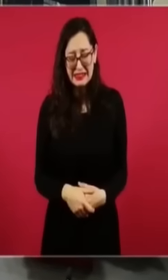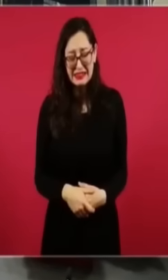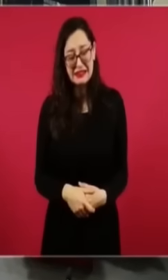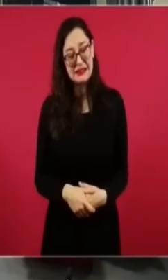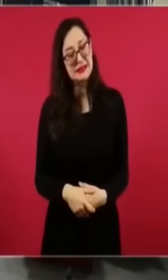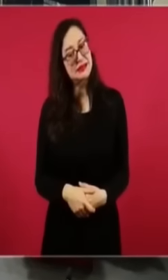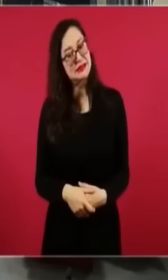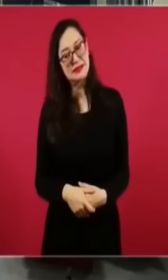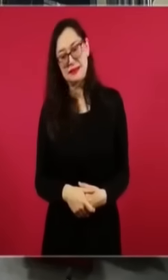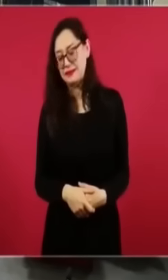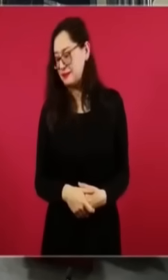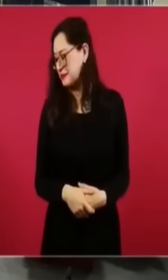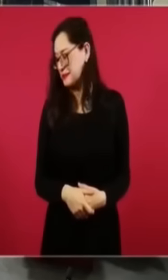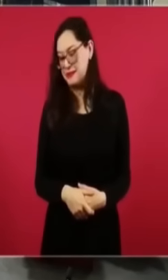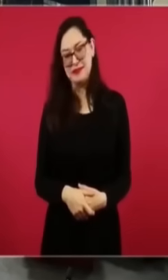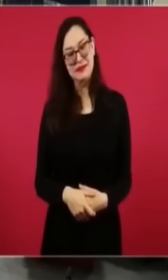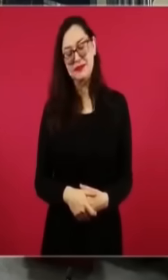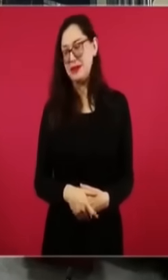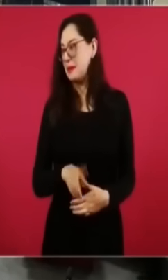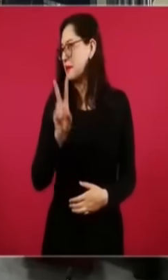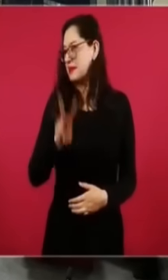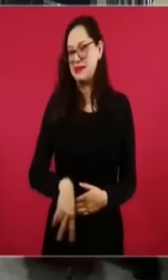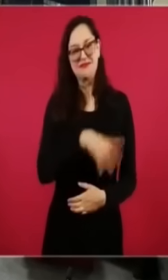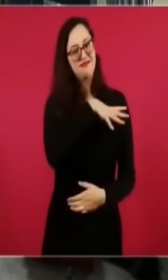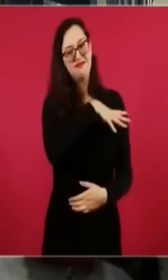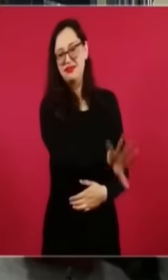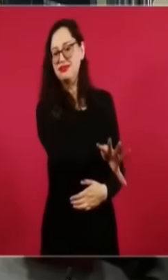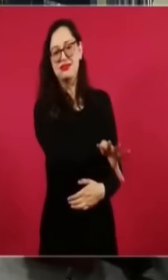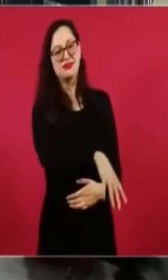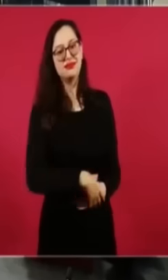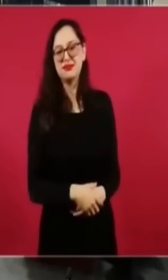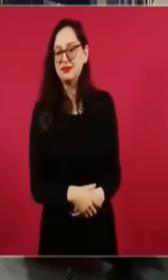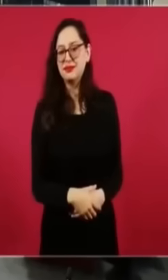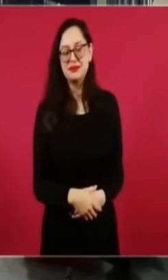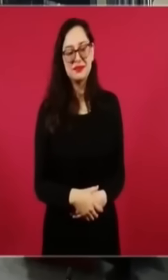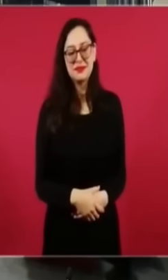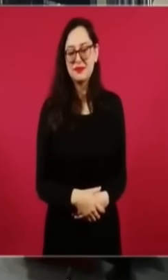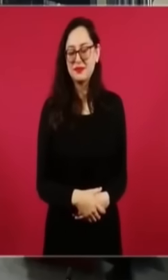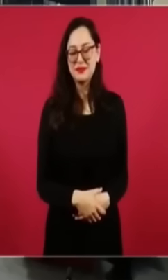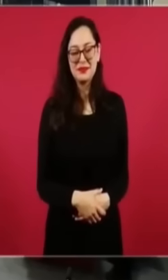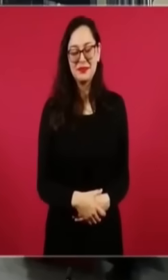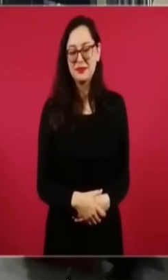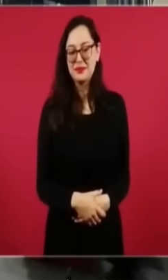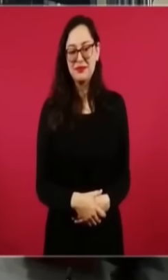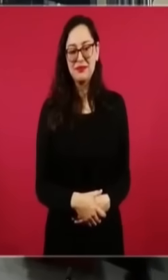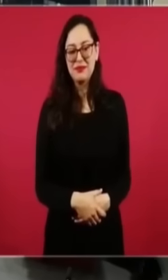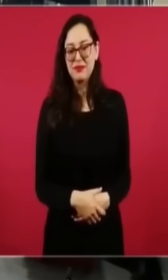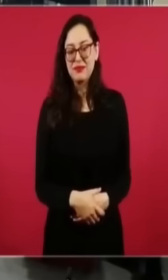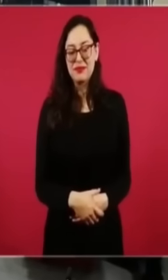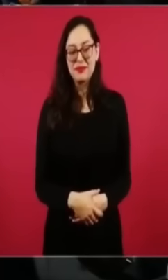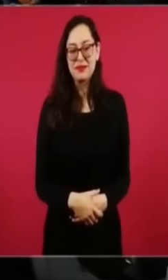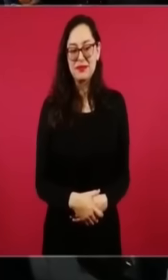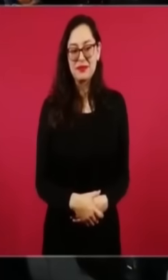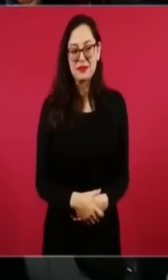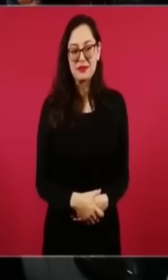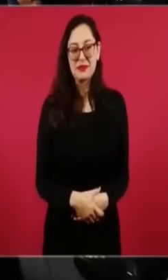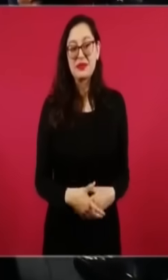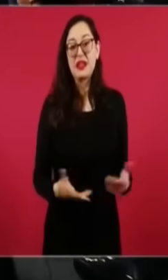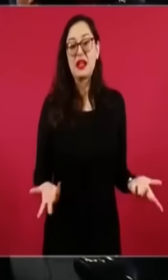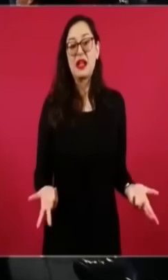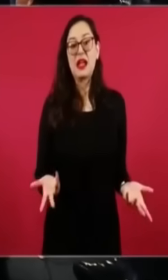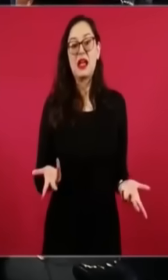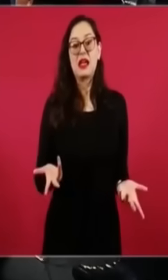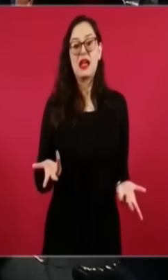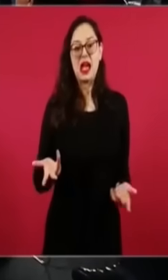Vamos a verlo porque es increíble. Es como el concuño de